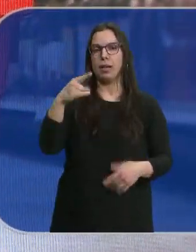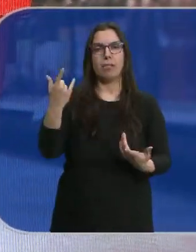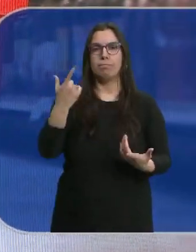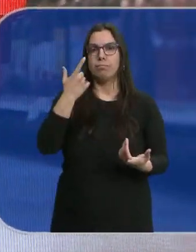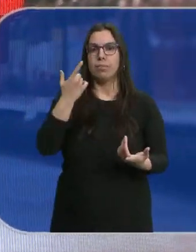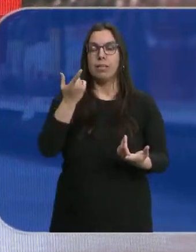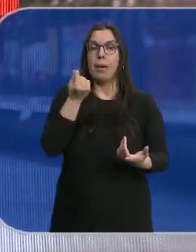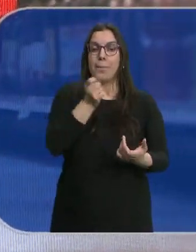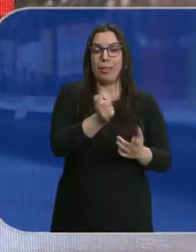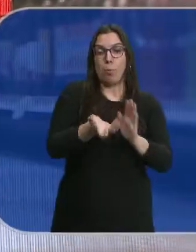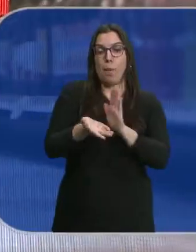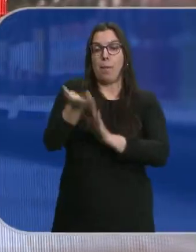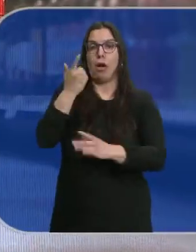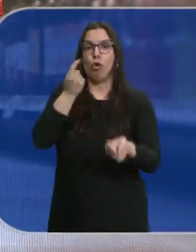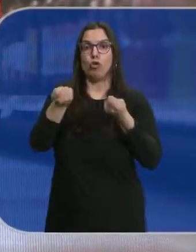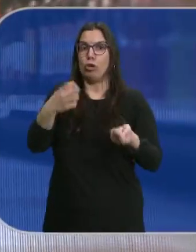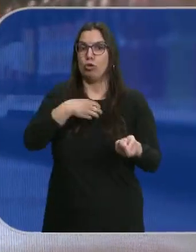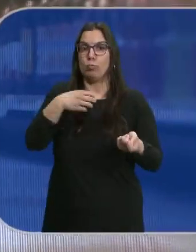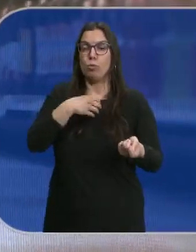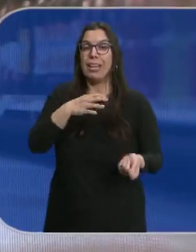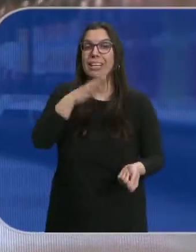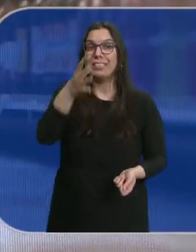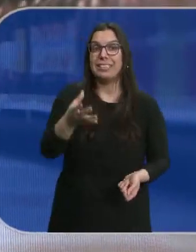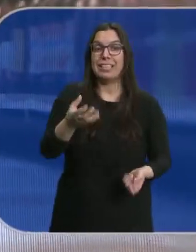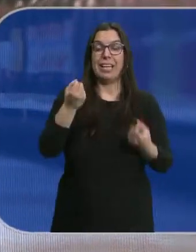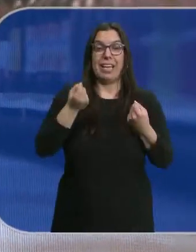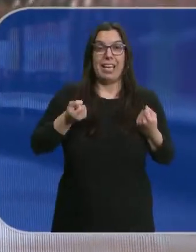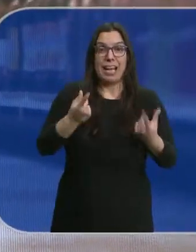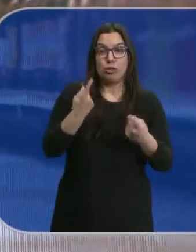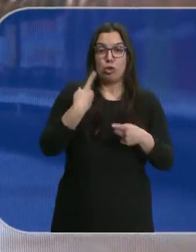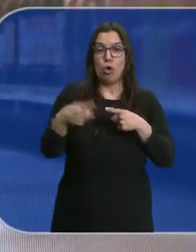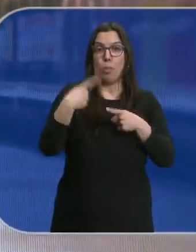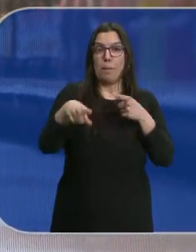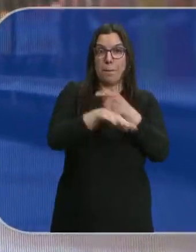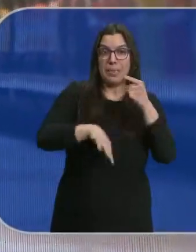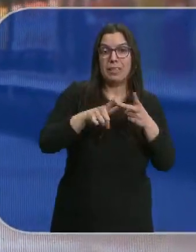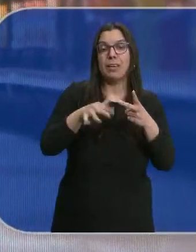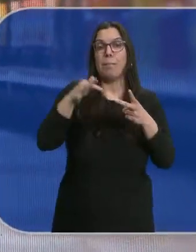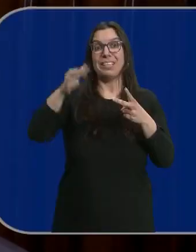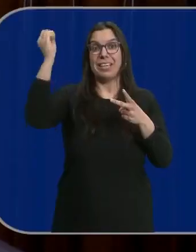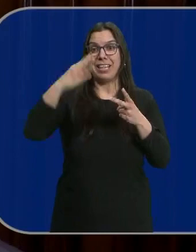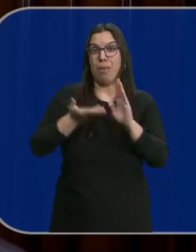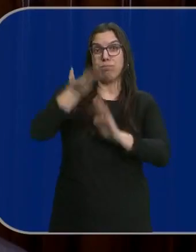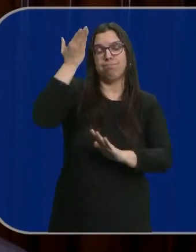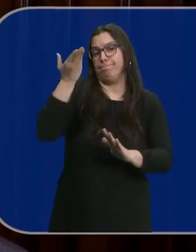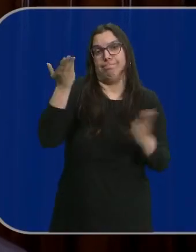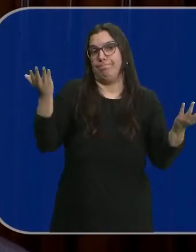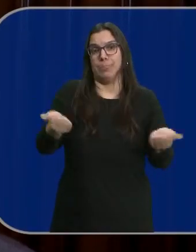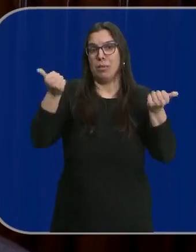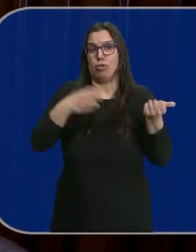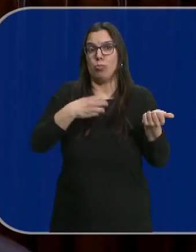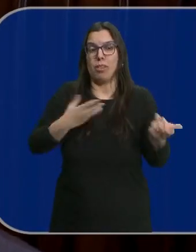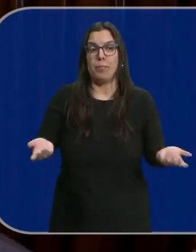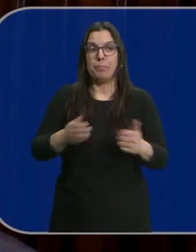puede controlar el aumento de los precios siempre que exista un coste energético y de materias primas tan elevado. O sea, es